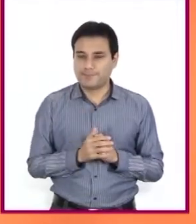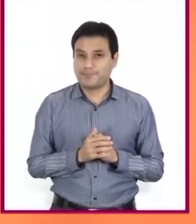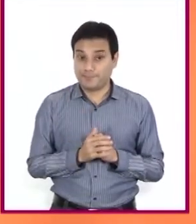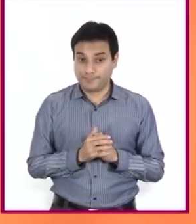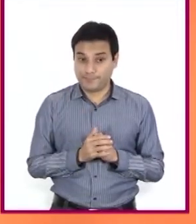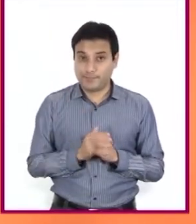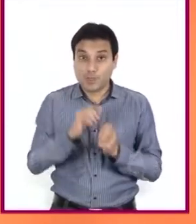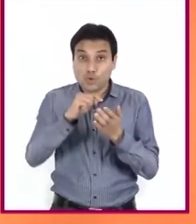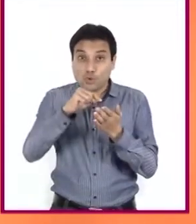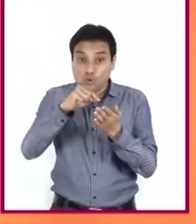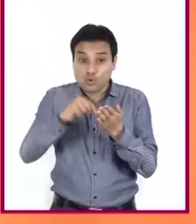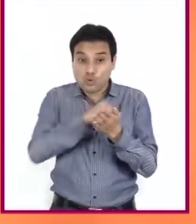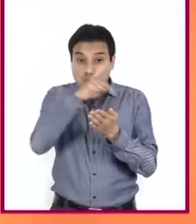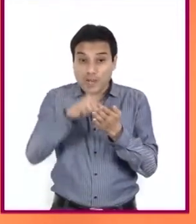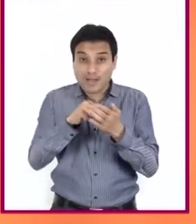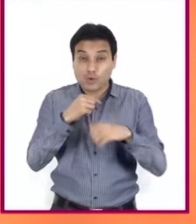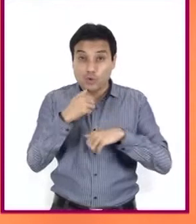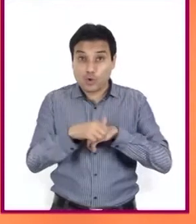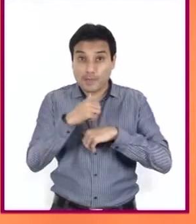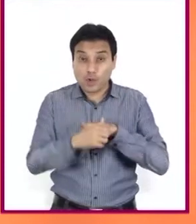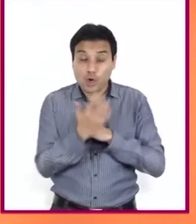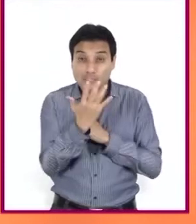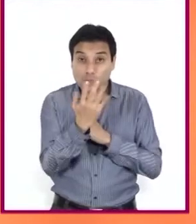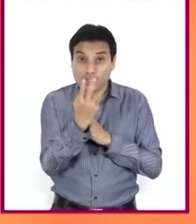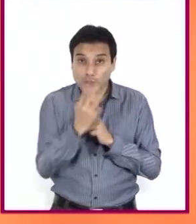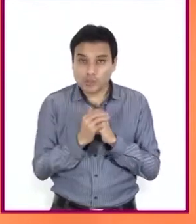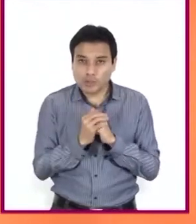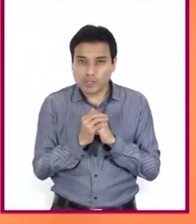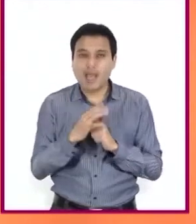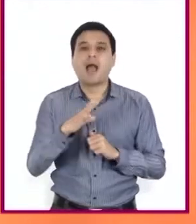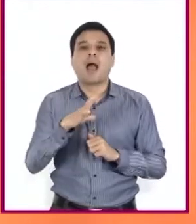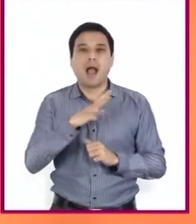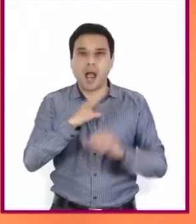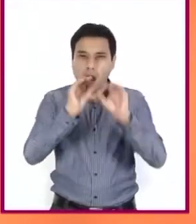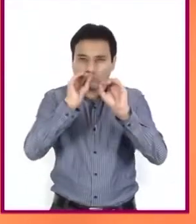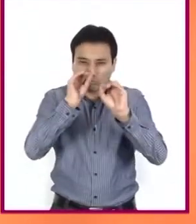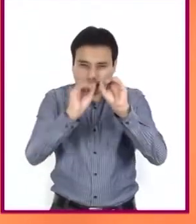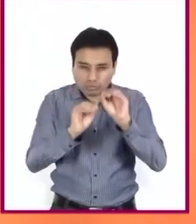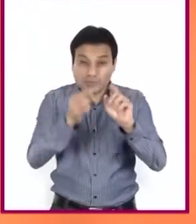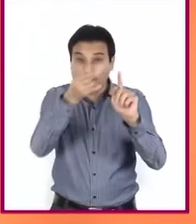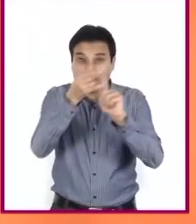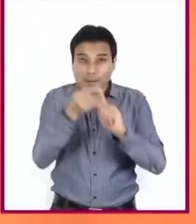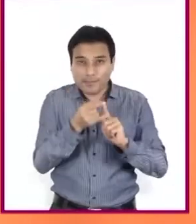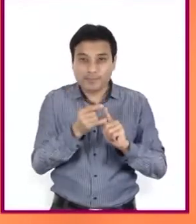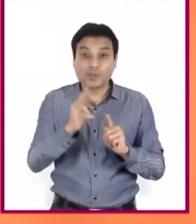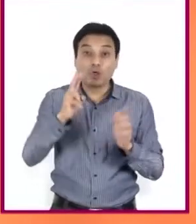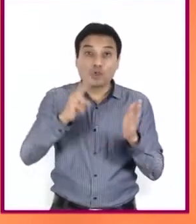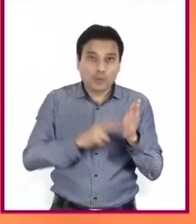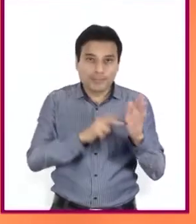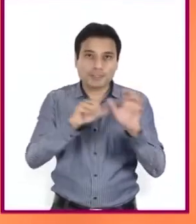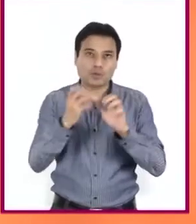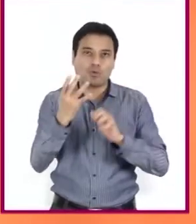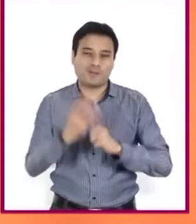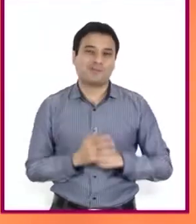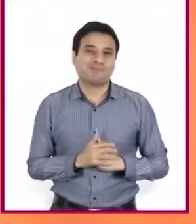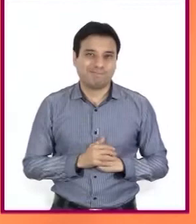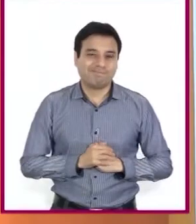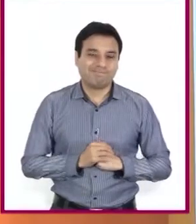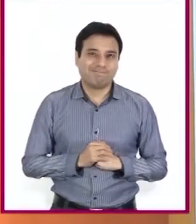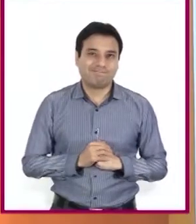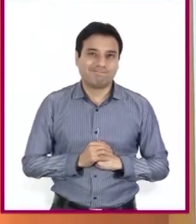figura 52 es la que estaría formada por 2704